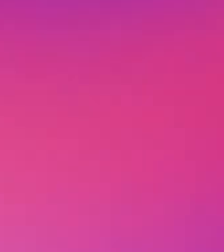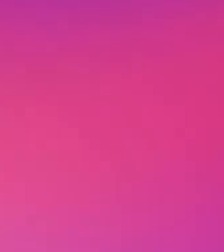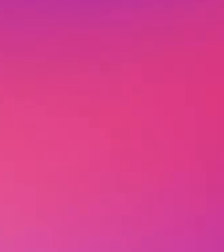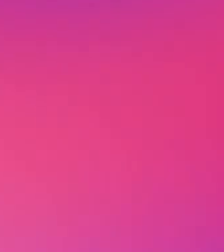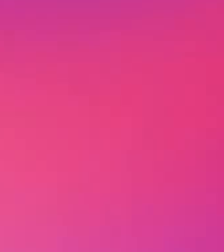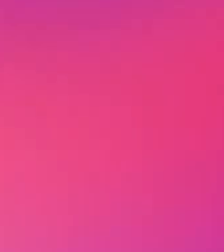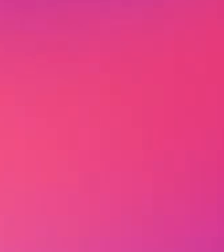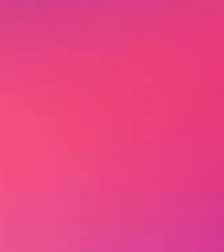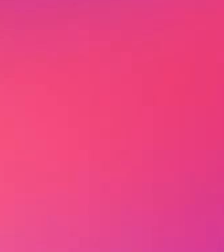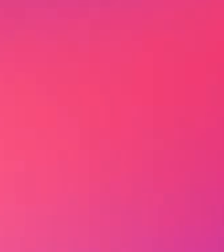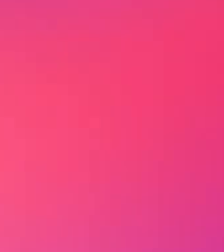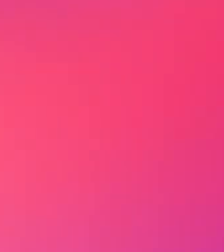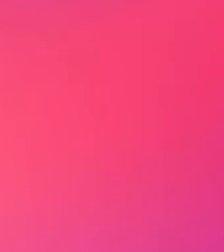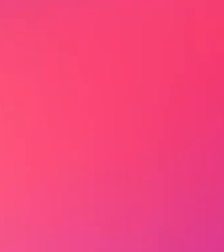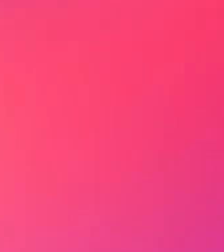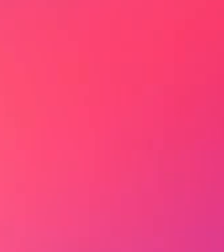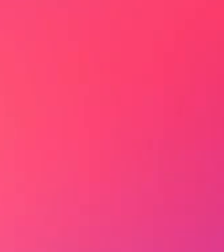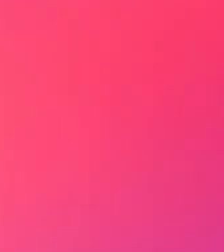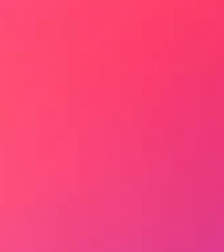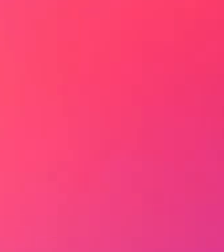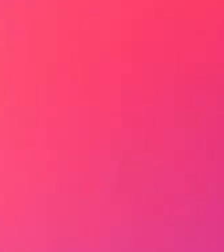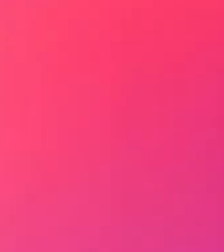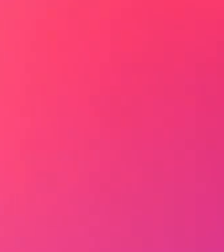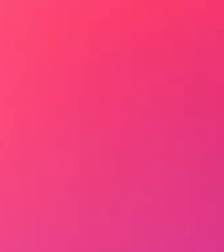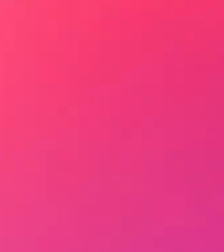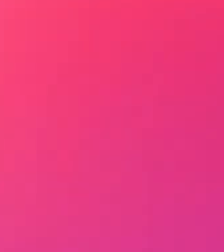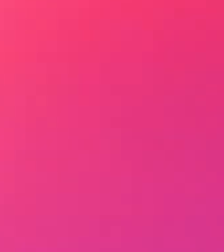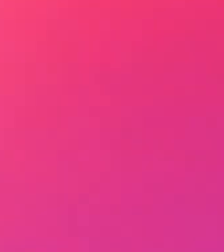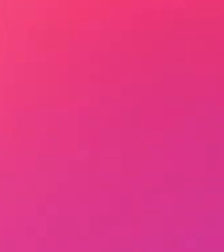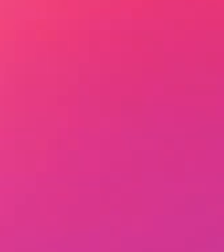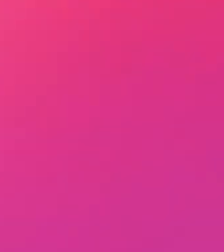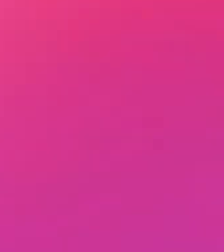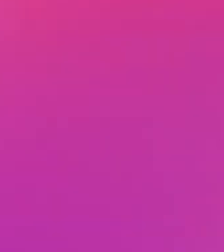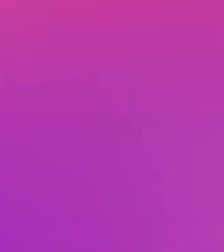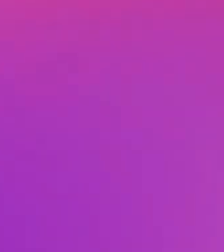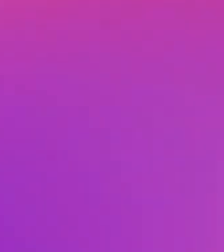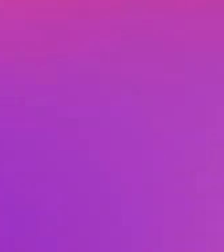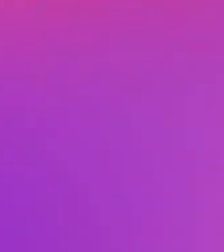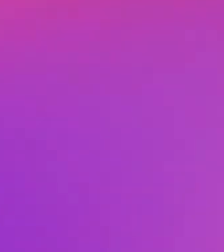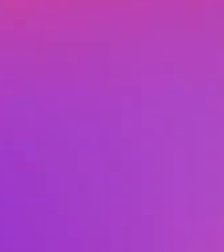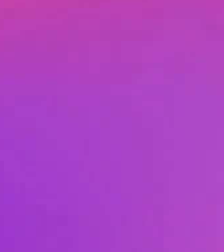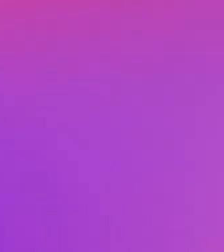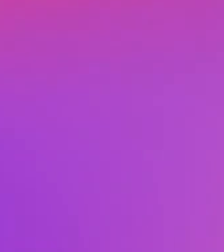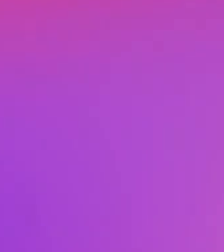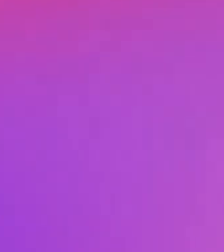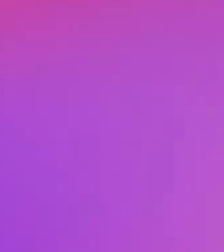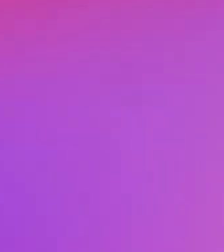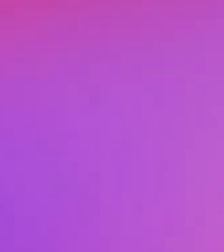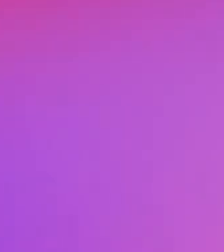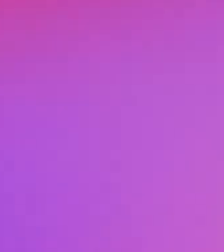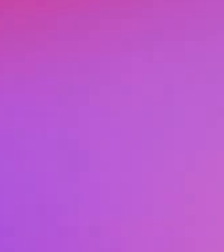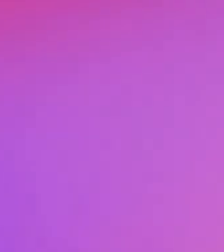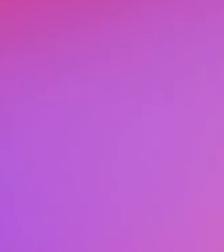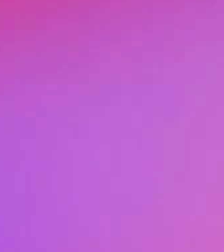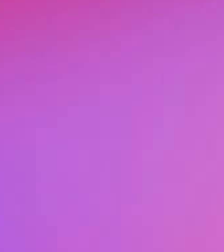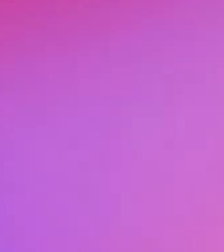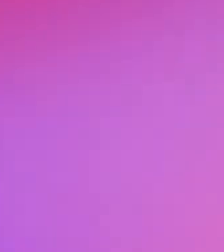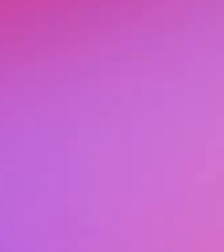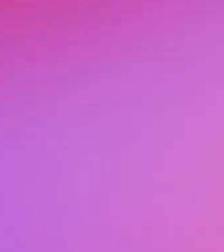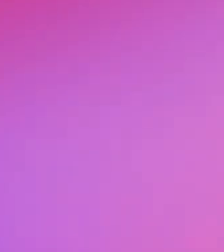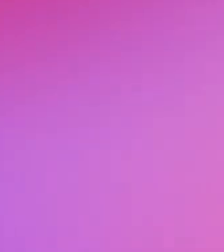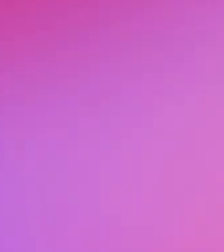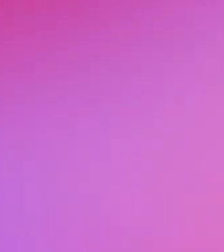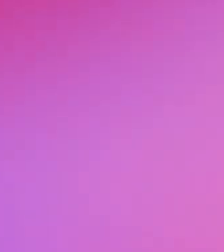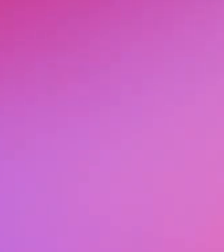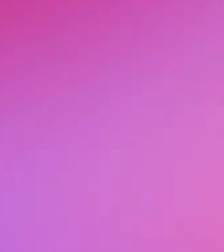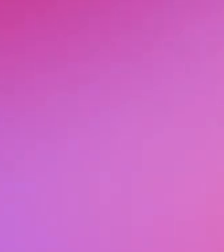es el 55 36 01 71 23. Si requieres consultar los